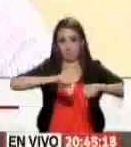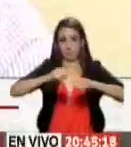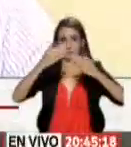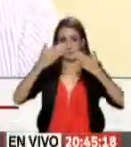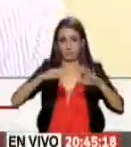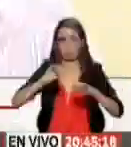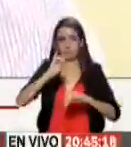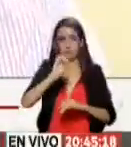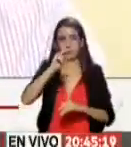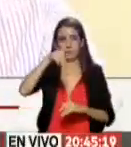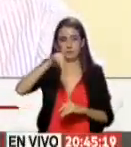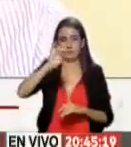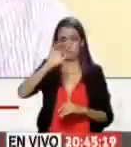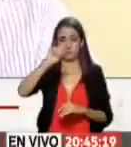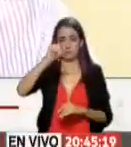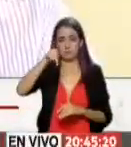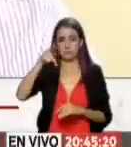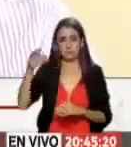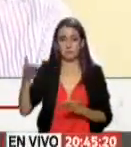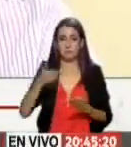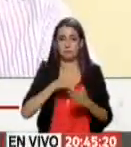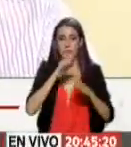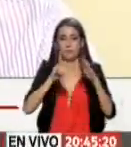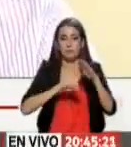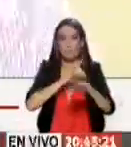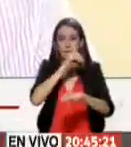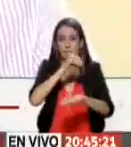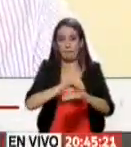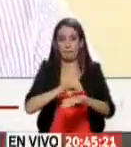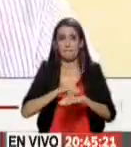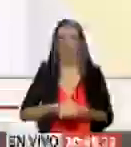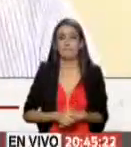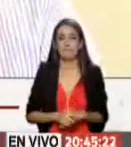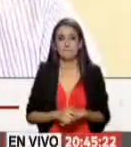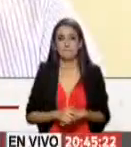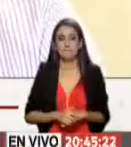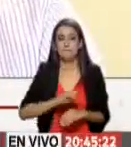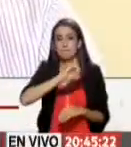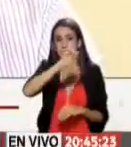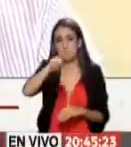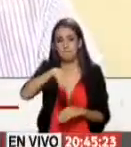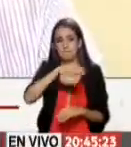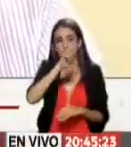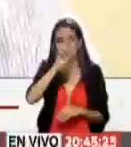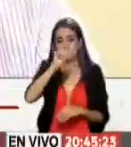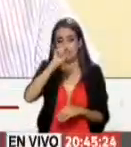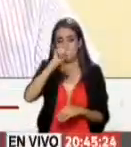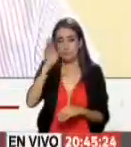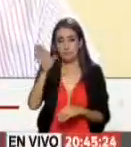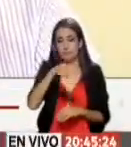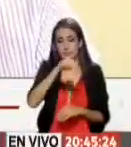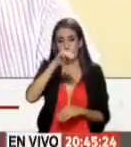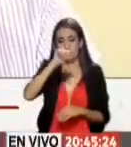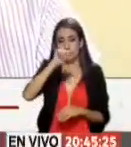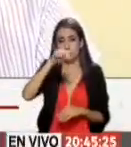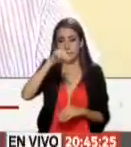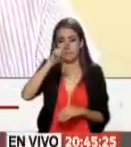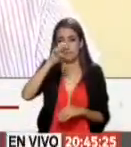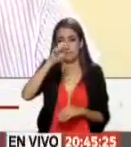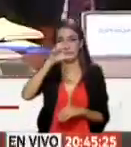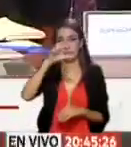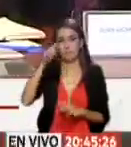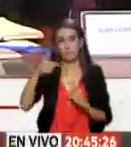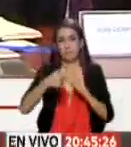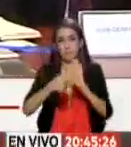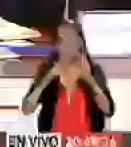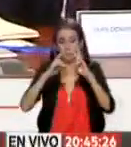con nuestro director, Juan Manuel Domínguez, y poder planificar mejor las líneas de